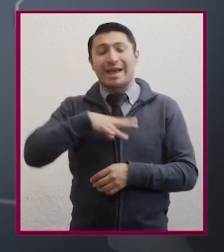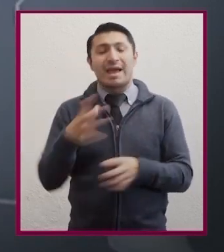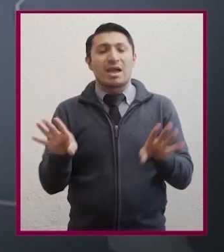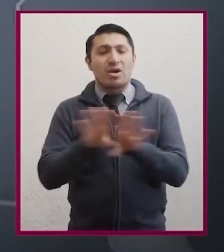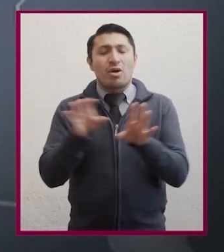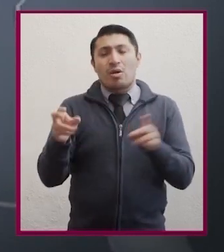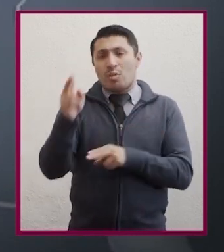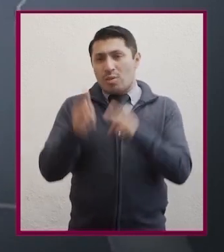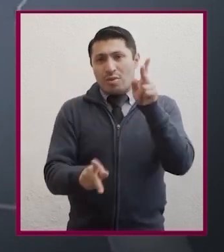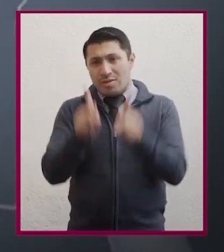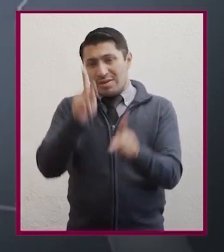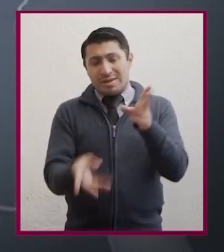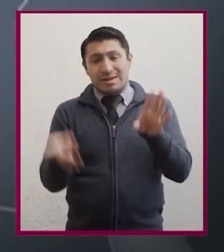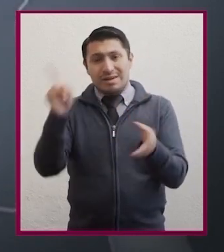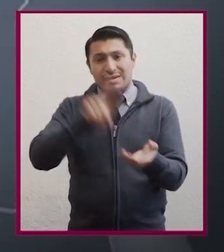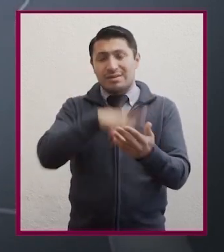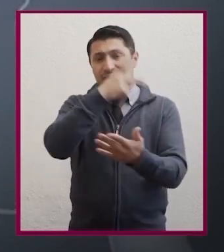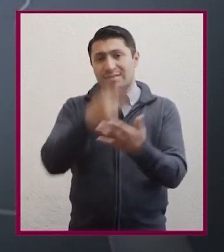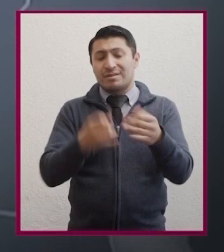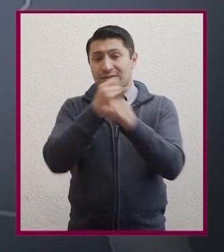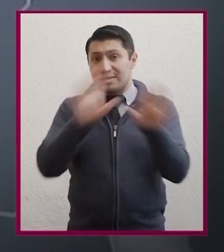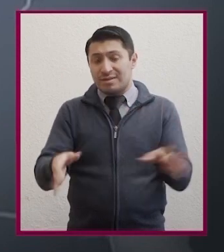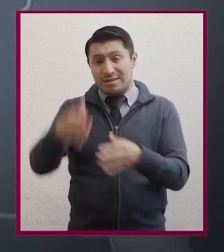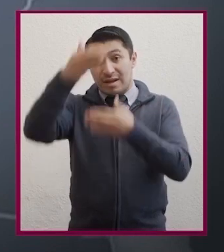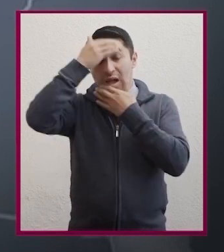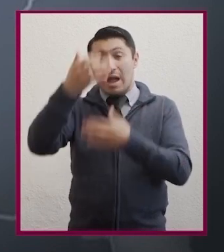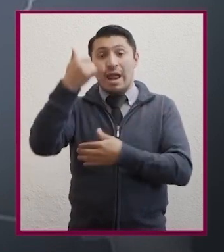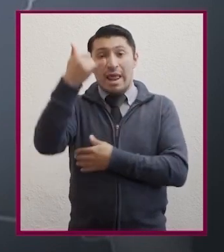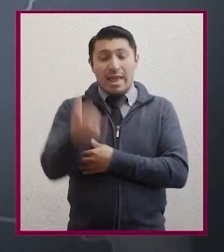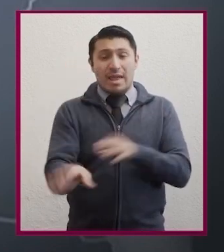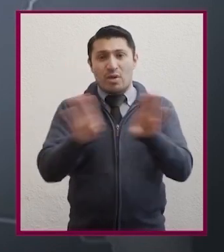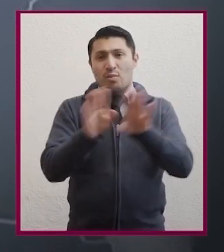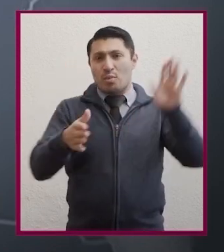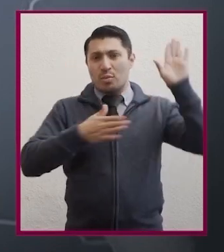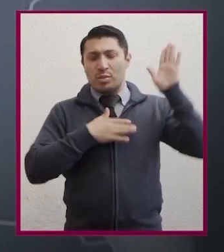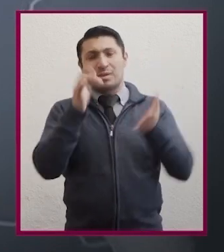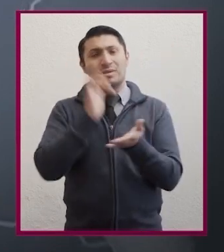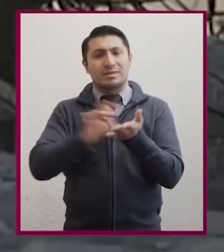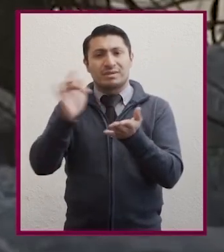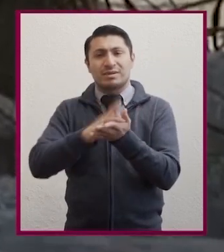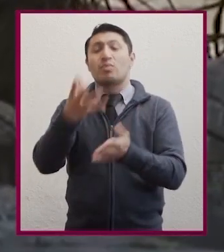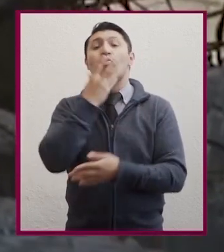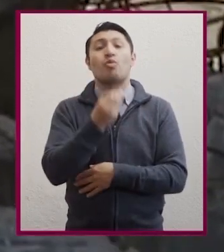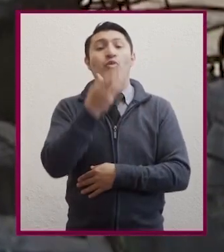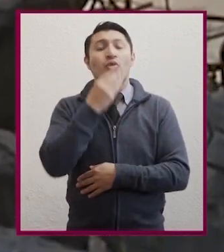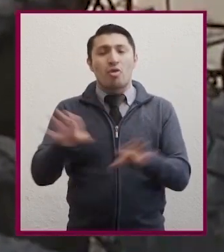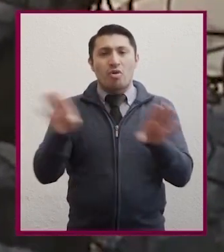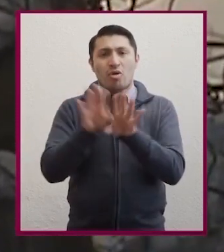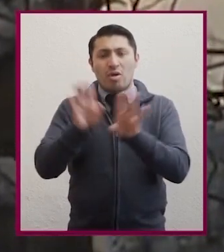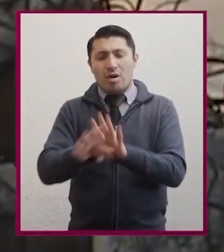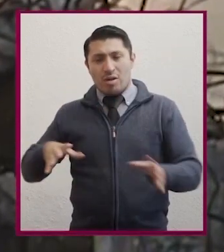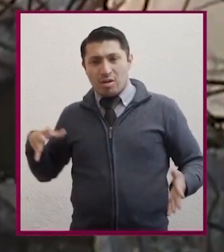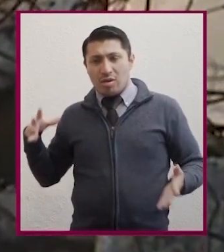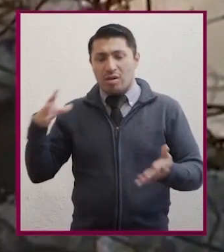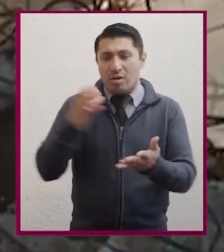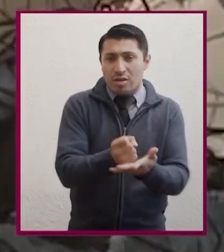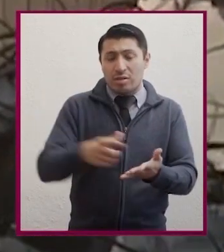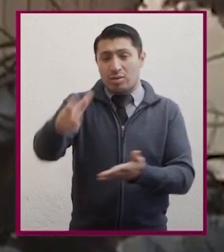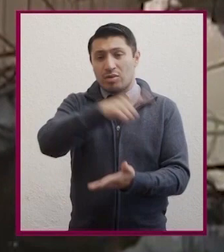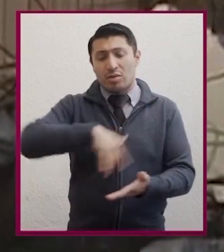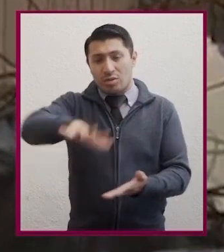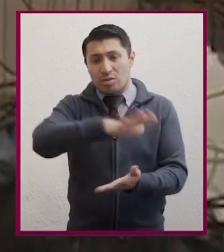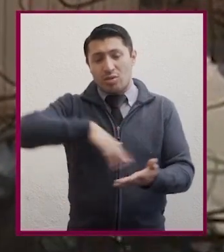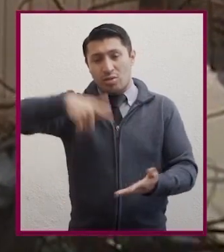negociaciones incluyeron un plan de independencia para los árabes y una promesa de apoyo a los judíos para que tomaran la región de